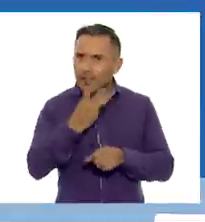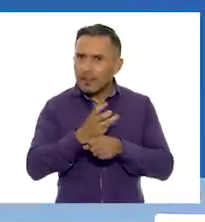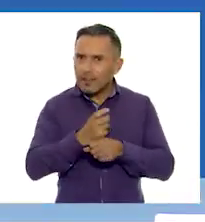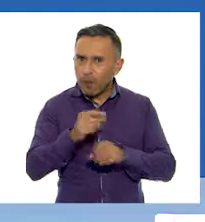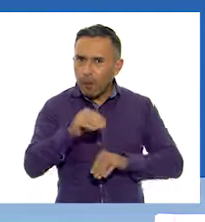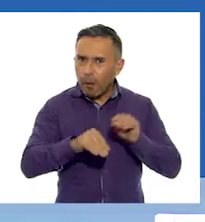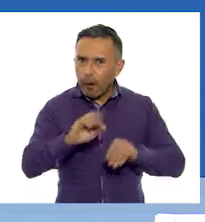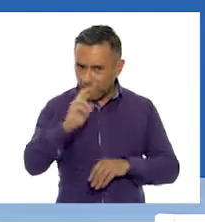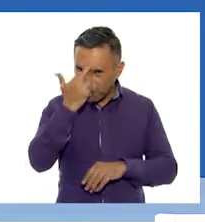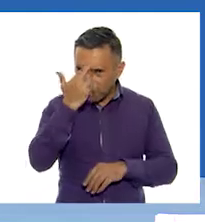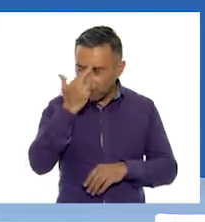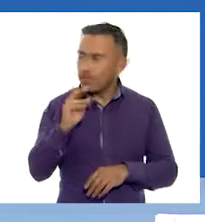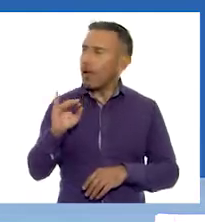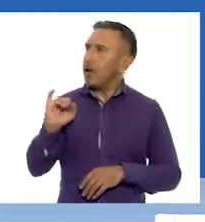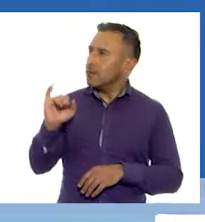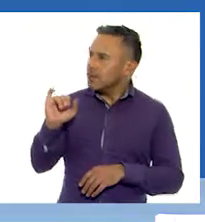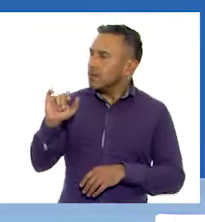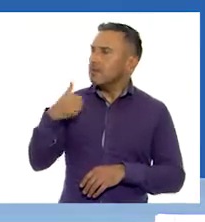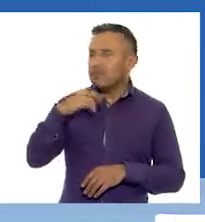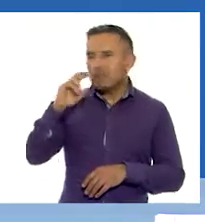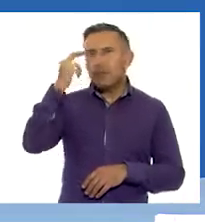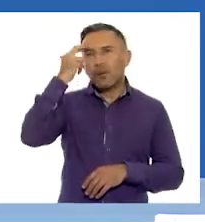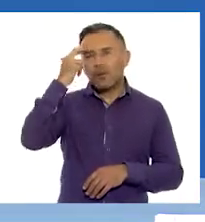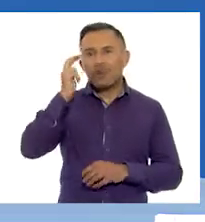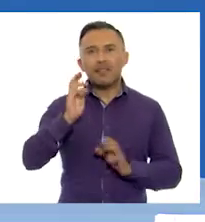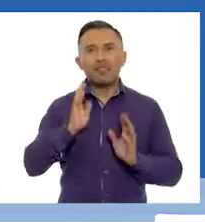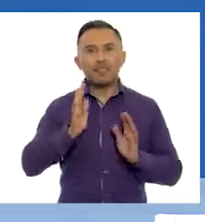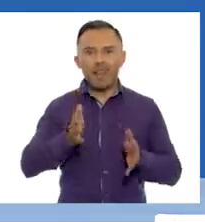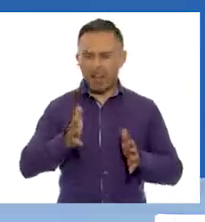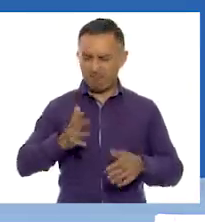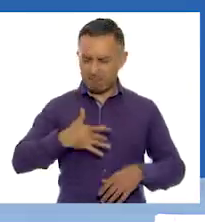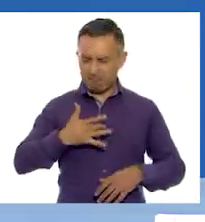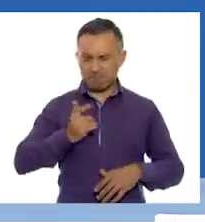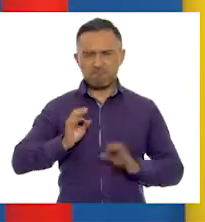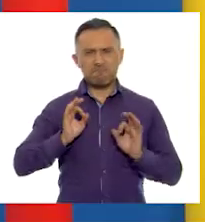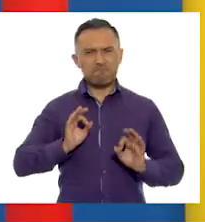Sí, me acuerdo. Me siento preparado para este reto.